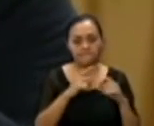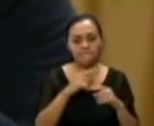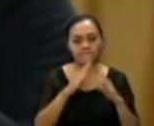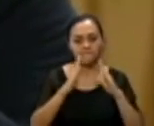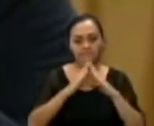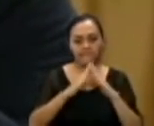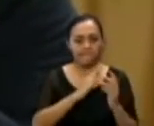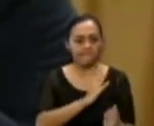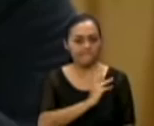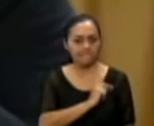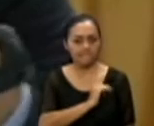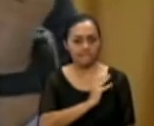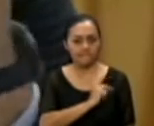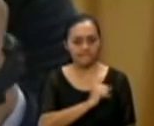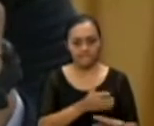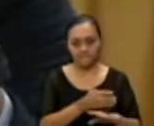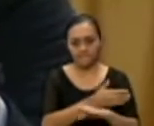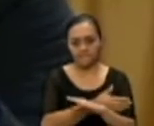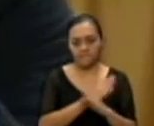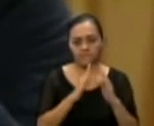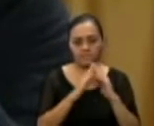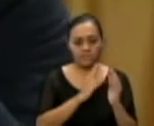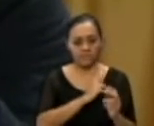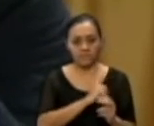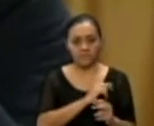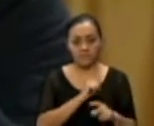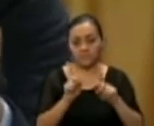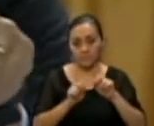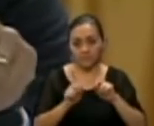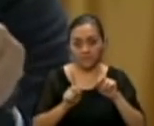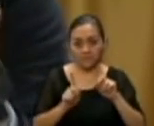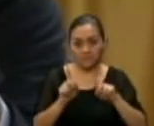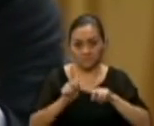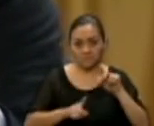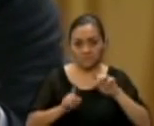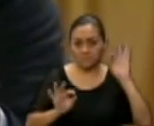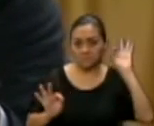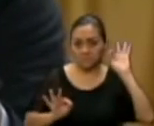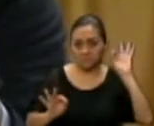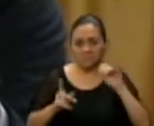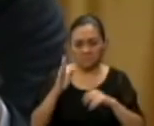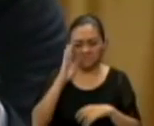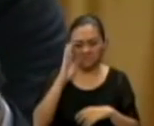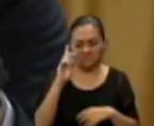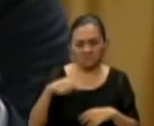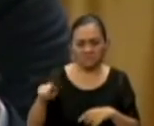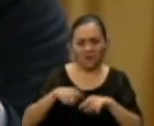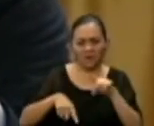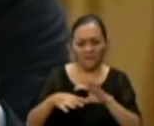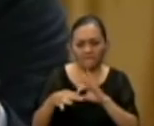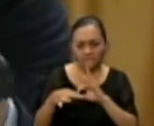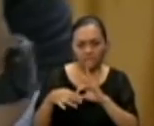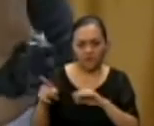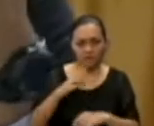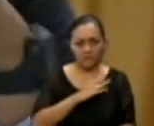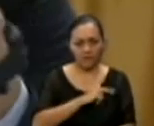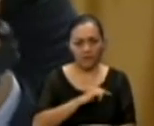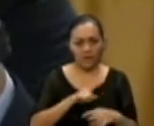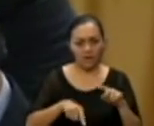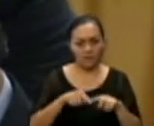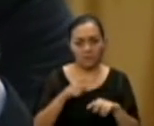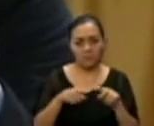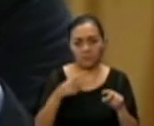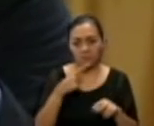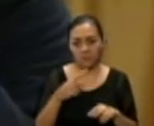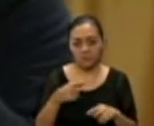casa de los isaías alguno de esos diputados asambleístas de conocer bastante bien el sitio surgieran bastante cercano a lo hice allá y por ahí se